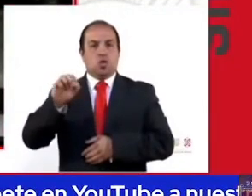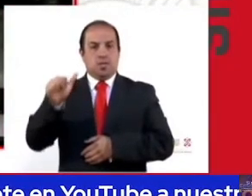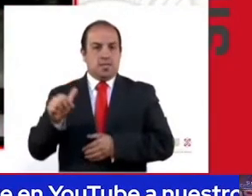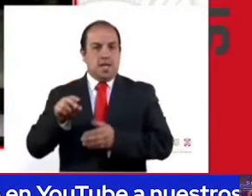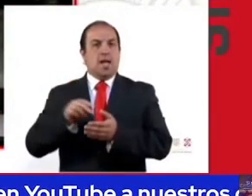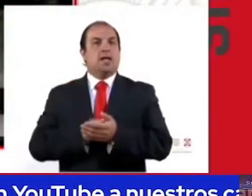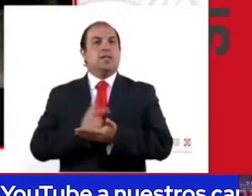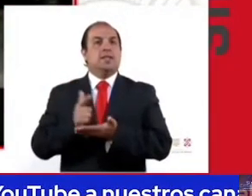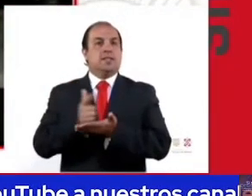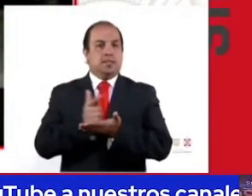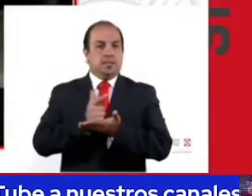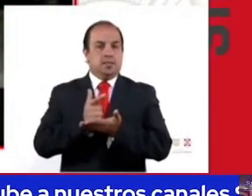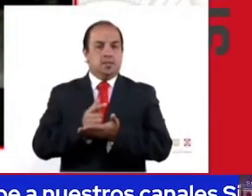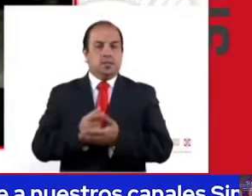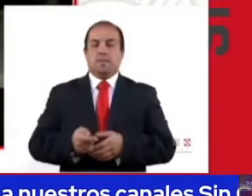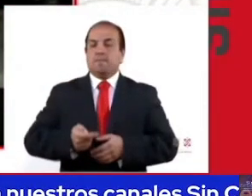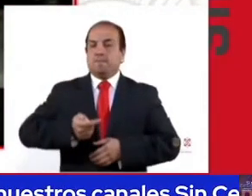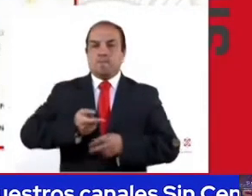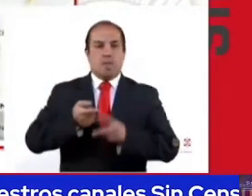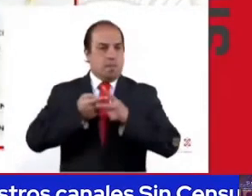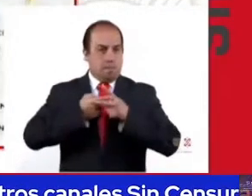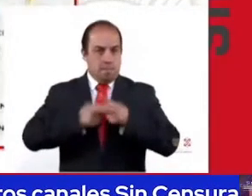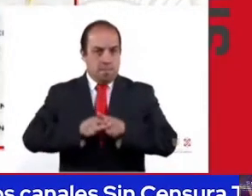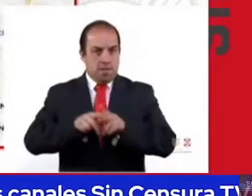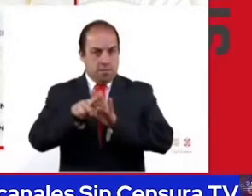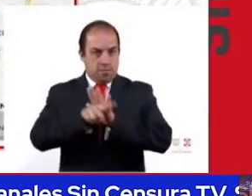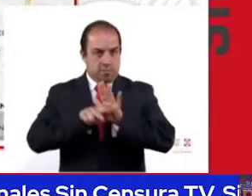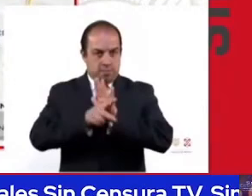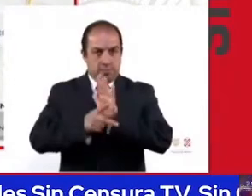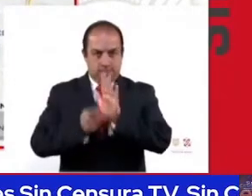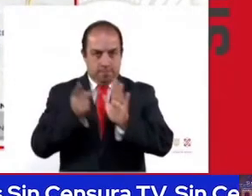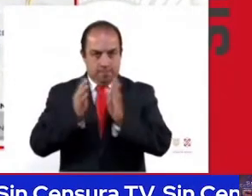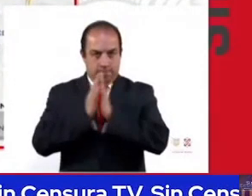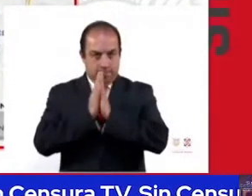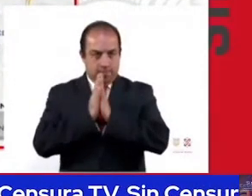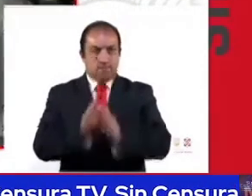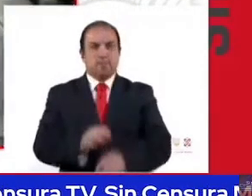Inicia desde el principio, por favor, el video.